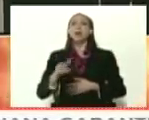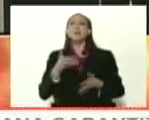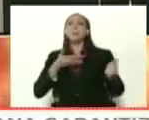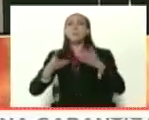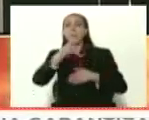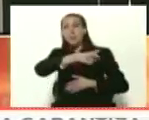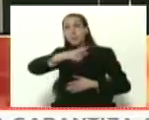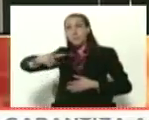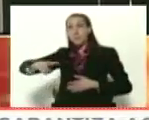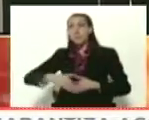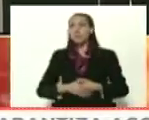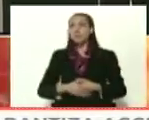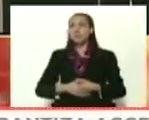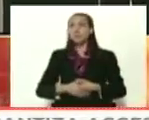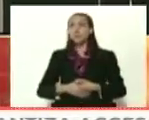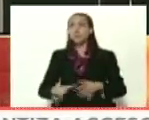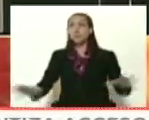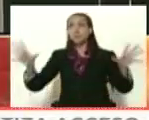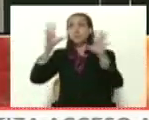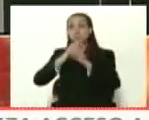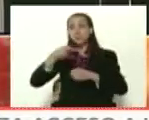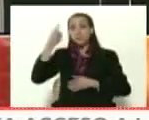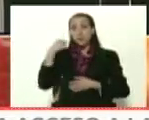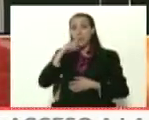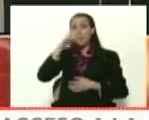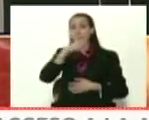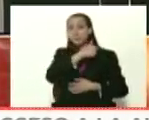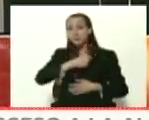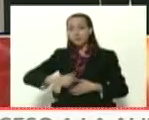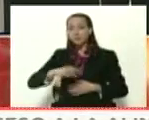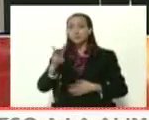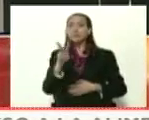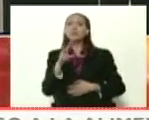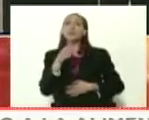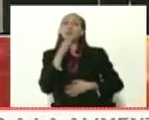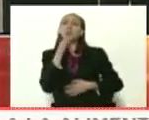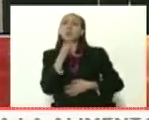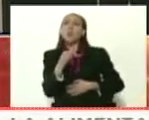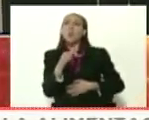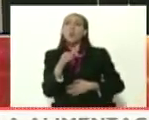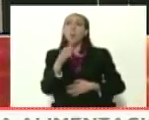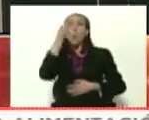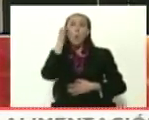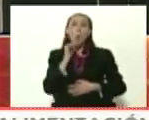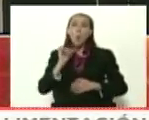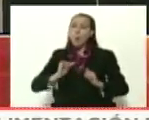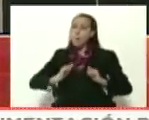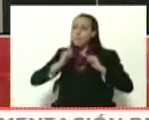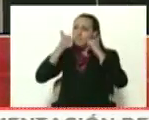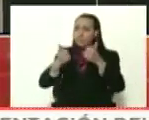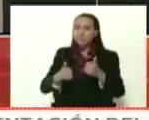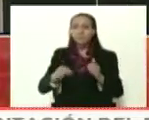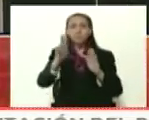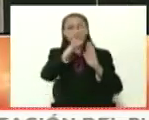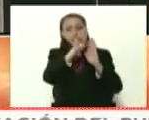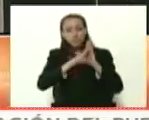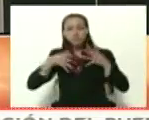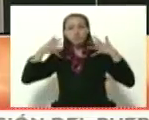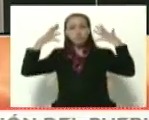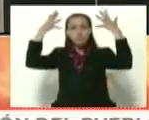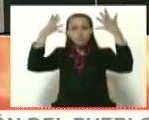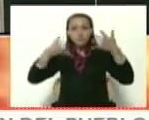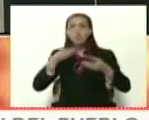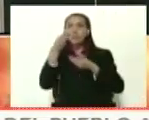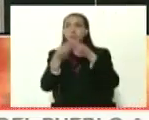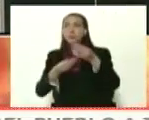población. Anoche el presidente Nicolás Maduro informó que a partir del día sábado, siguiendo las recomendaciones